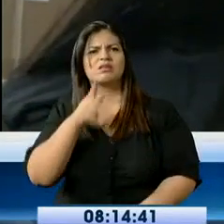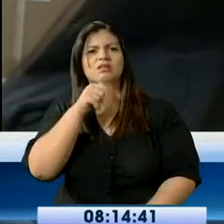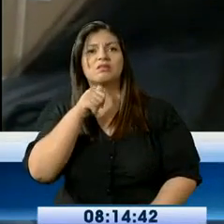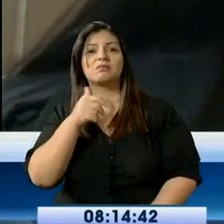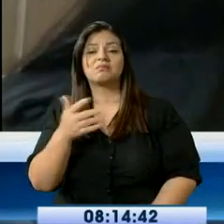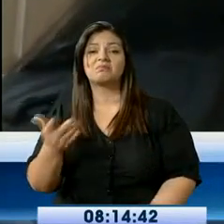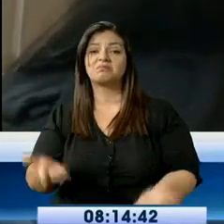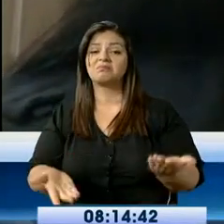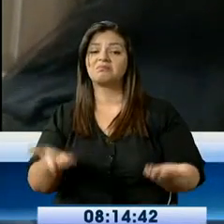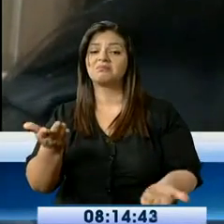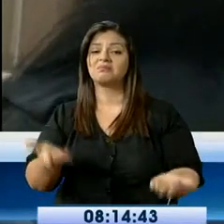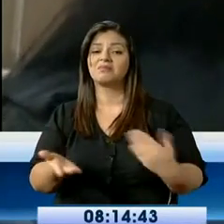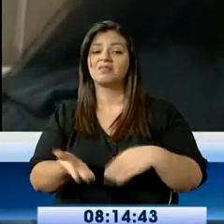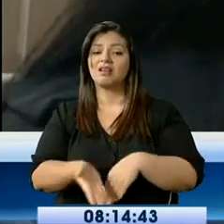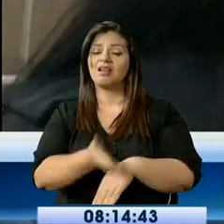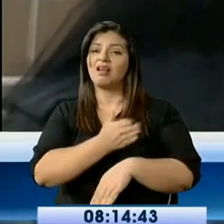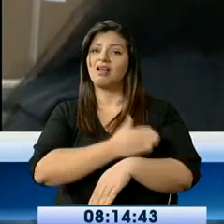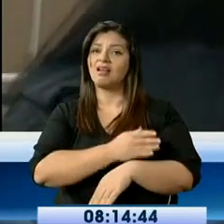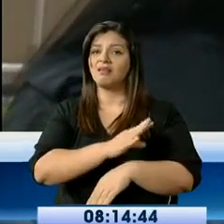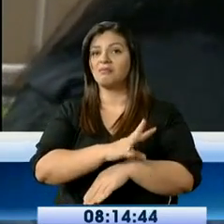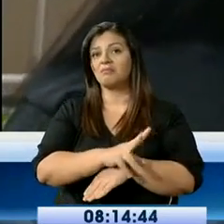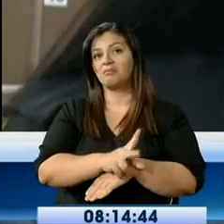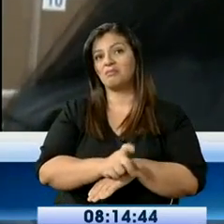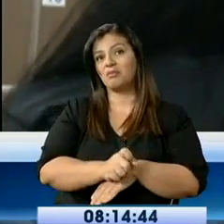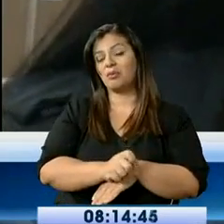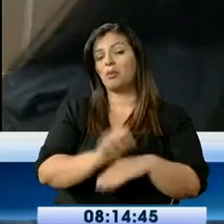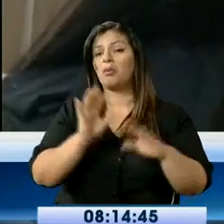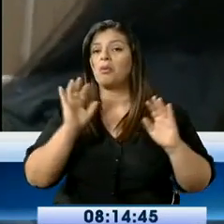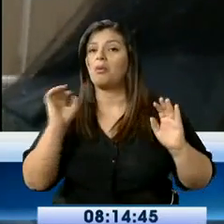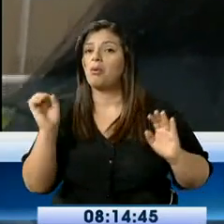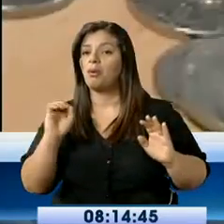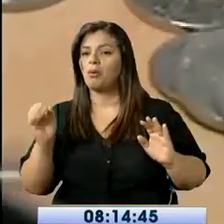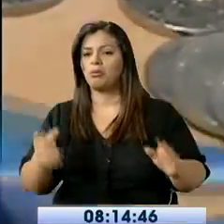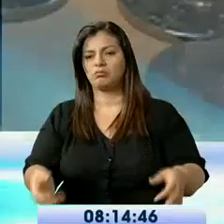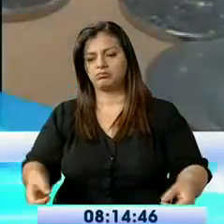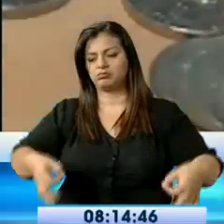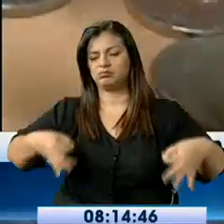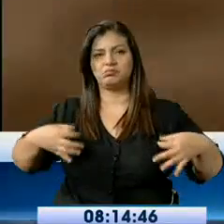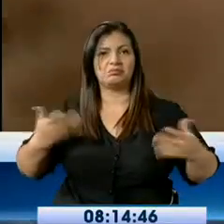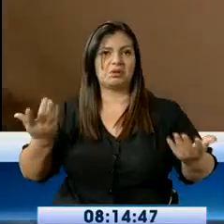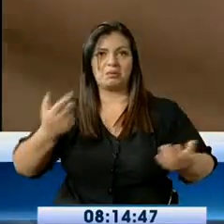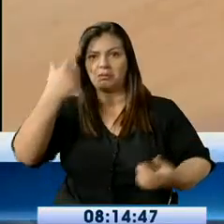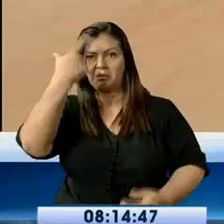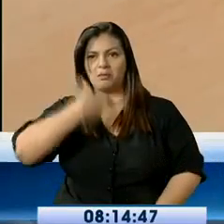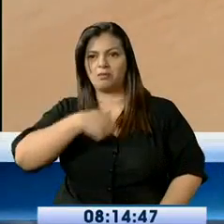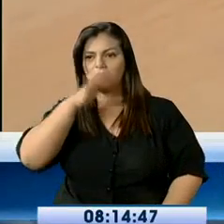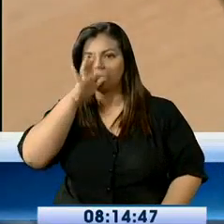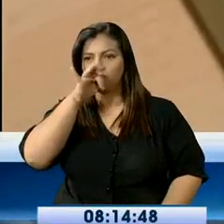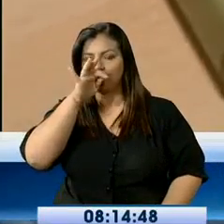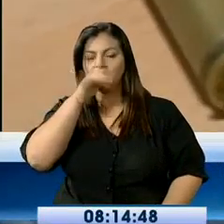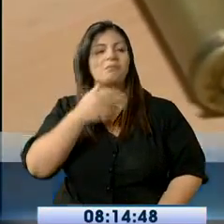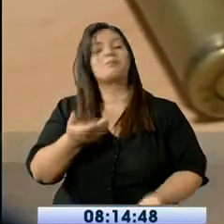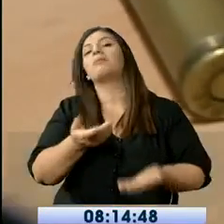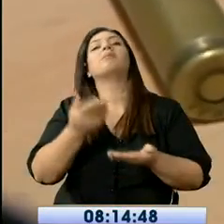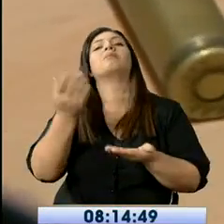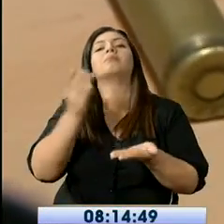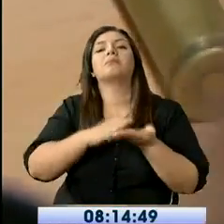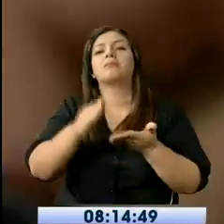pues, en el intercambio de la sustancia hayan dejado el chaleco en prenda. Informó Jorge Salazar.